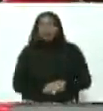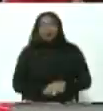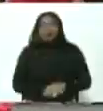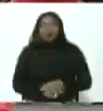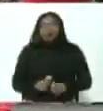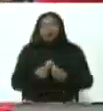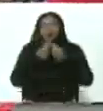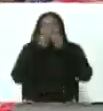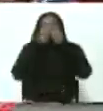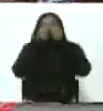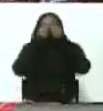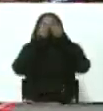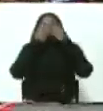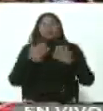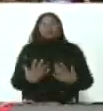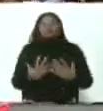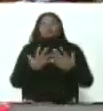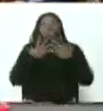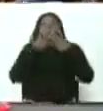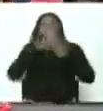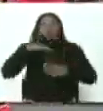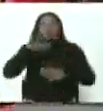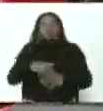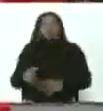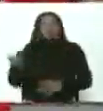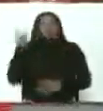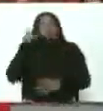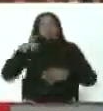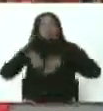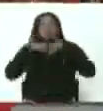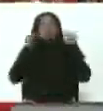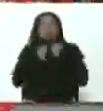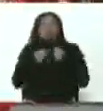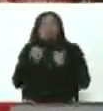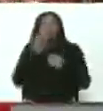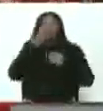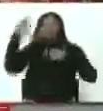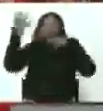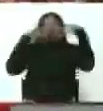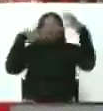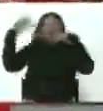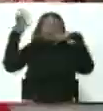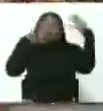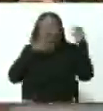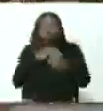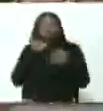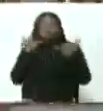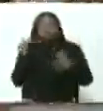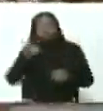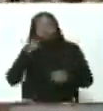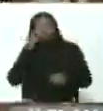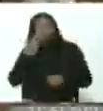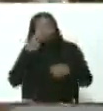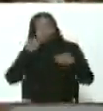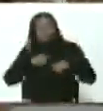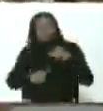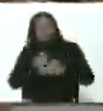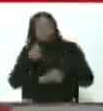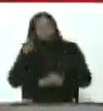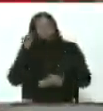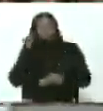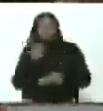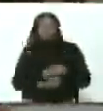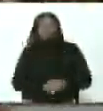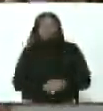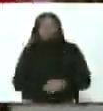Bastante aire, agarren bastante aire. ¿Dónde están las mujeres de Anzoátegui? Ahora sí, ve.